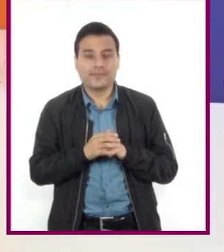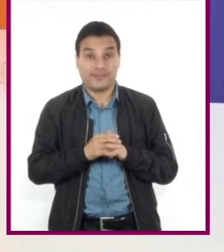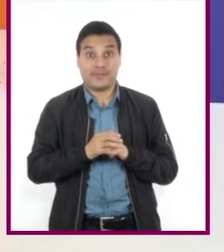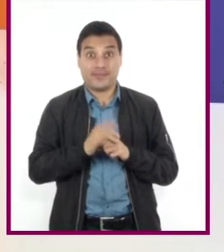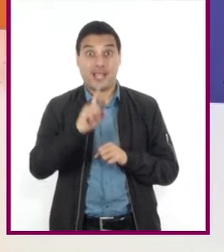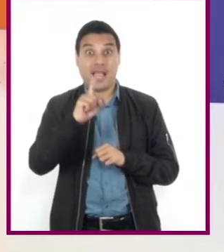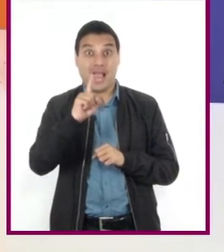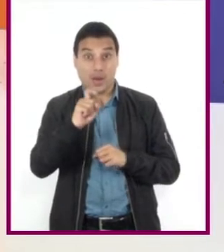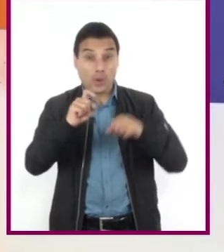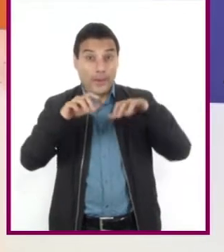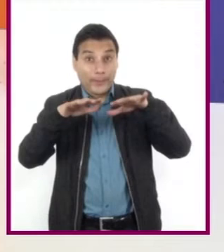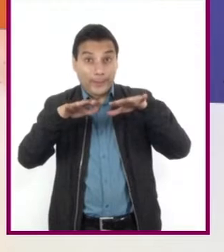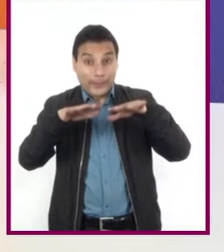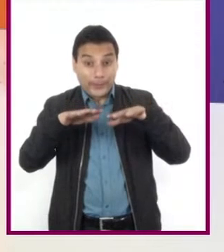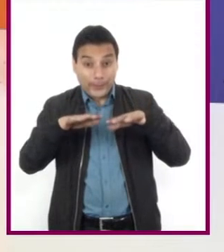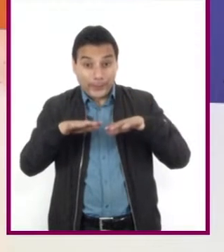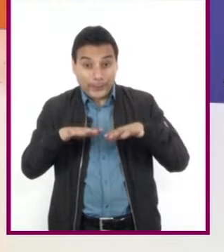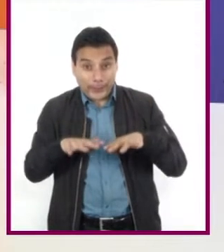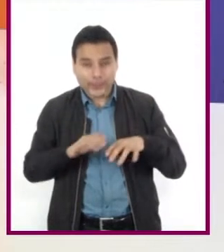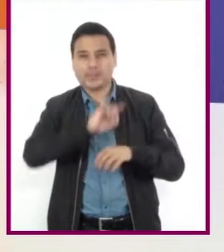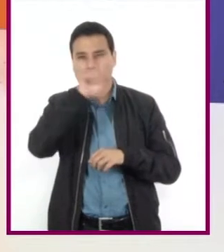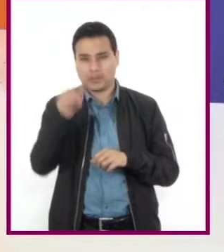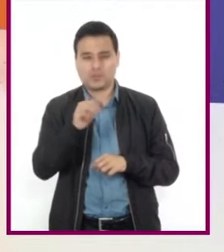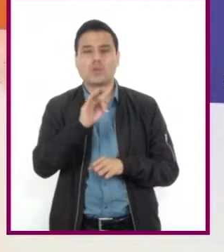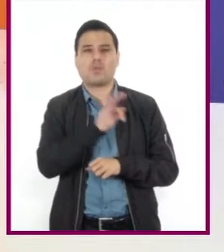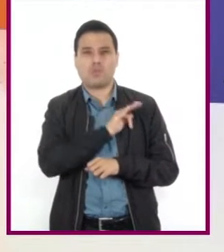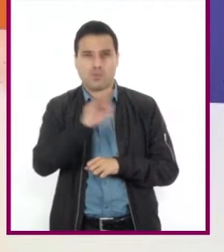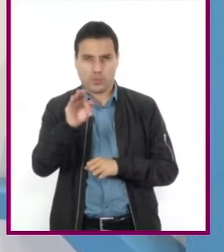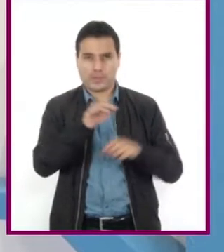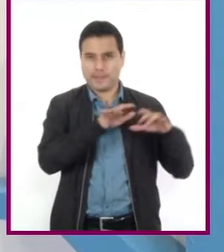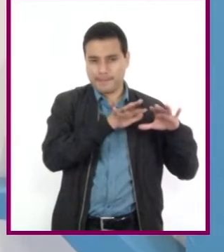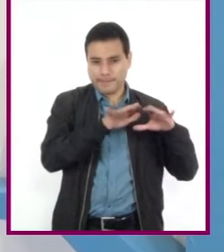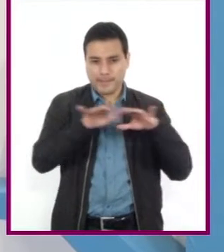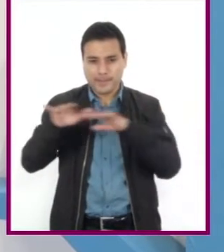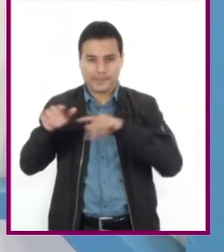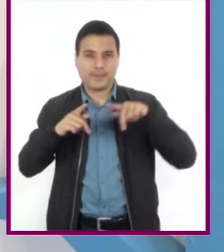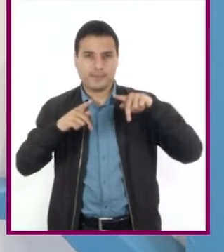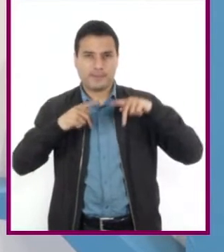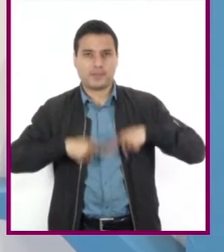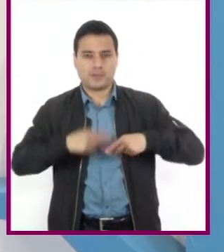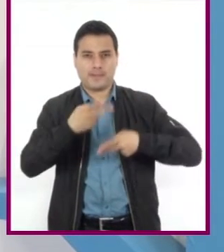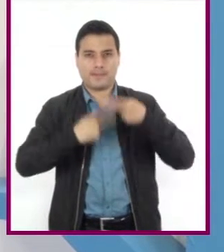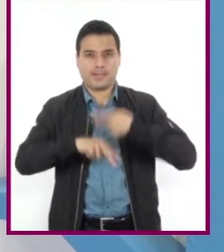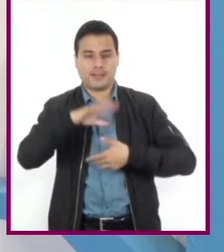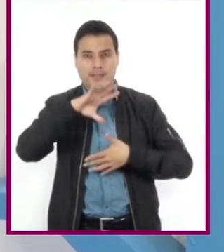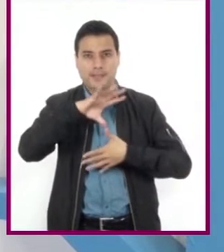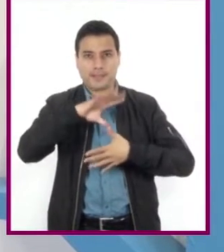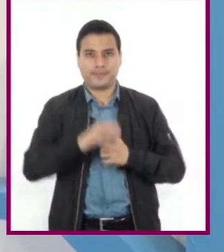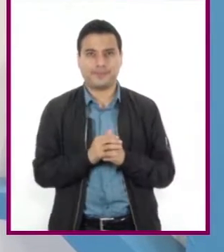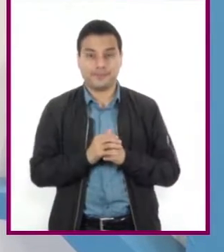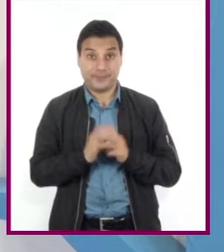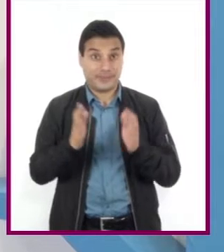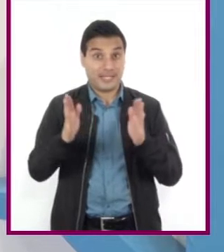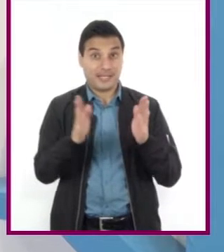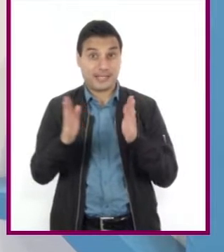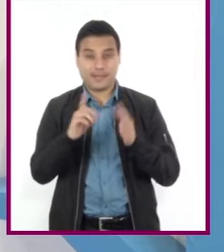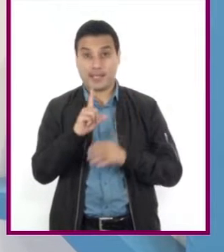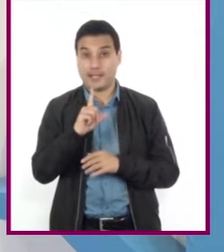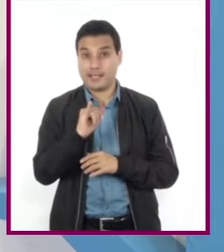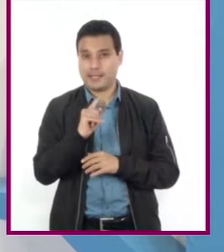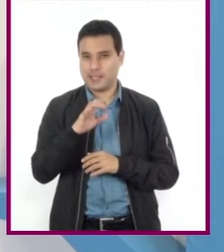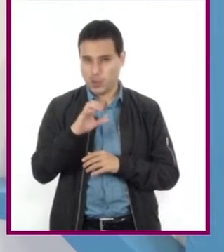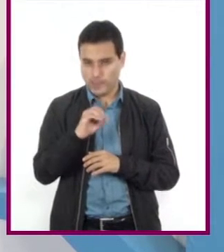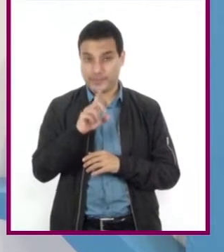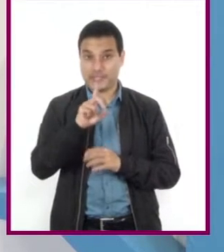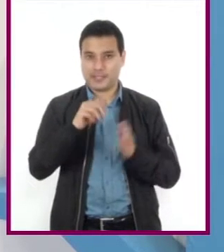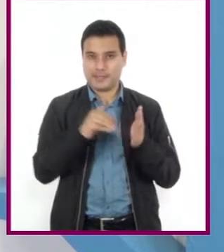y los dos continentes integraron un solo territorio. Durante la etapa lítica, que abarcó del 33.000